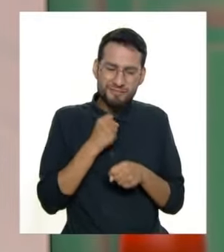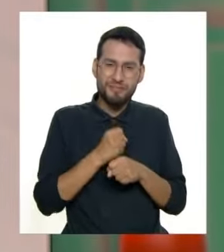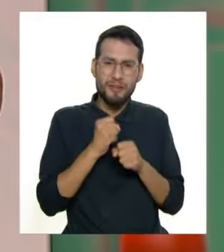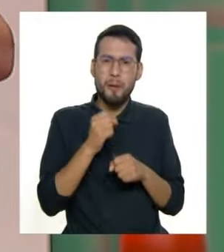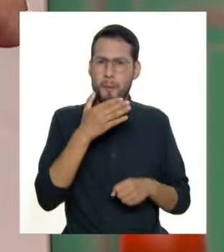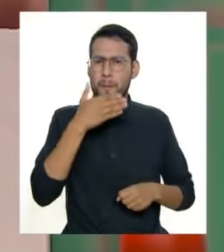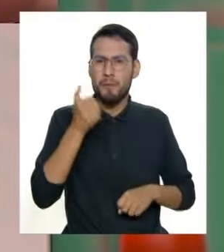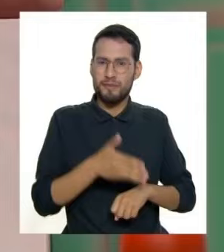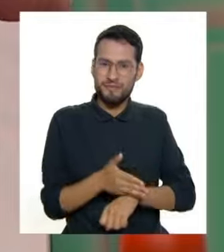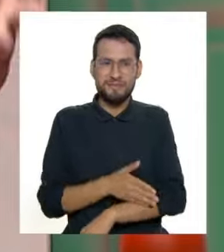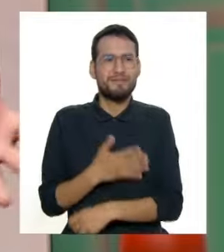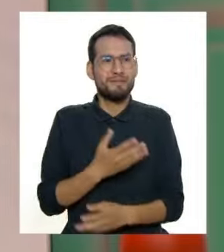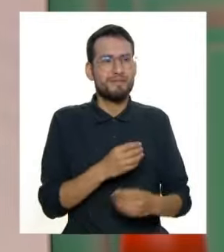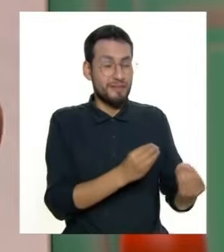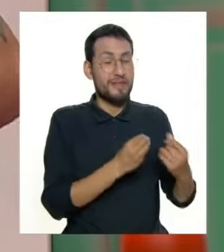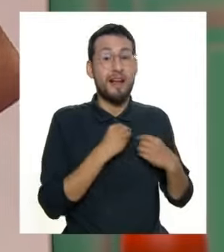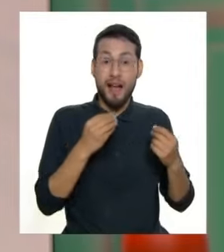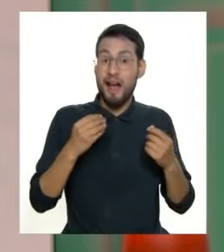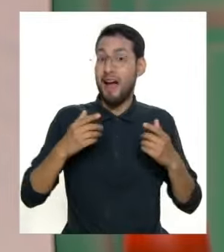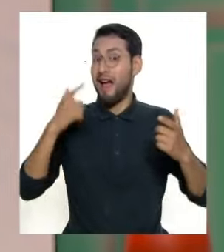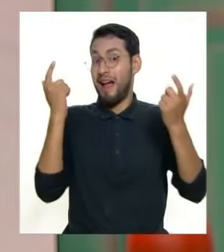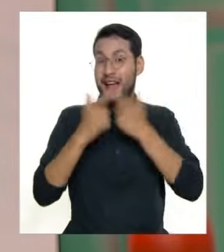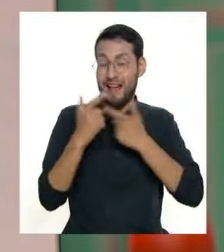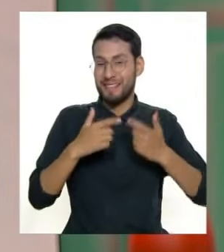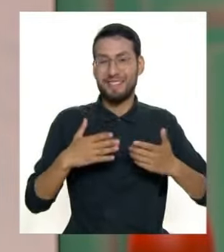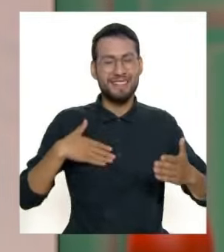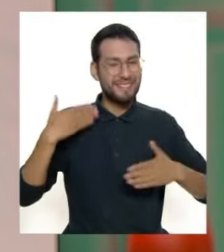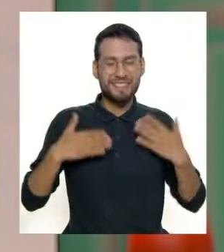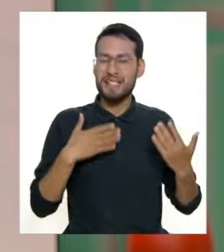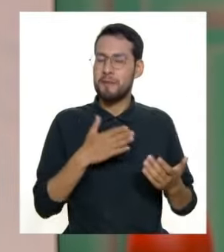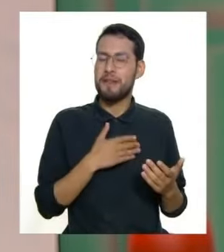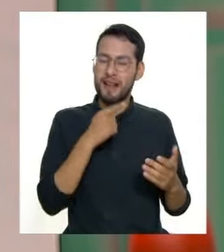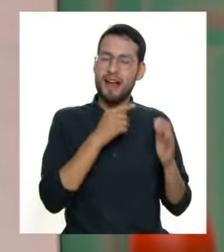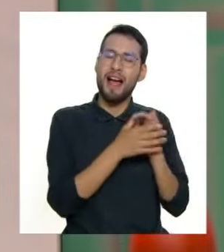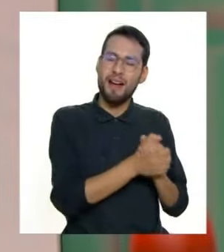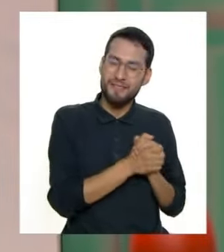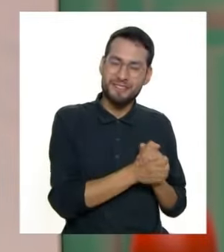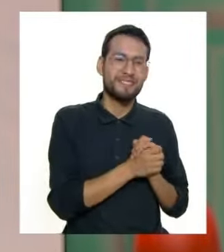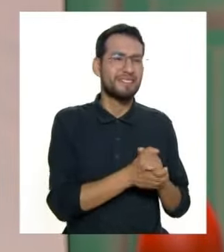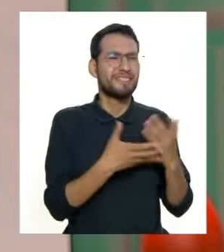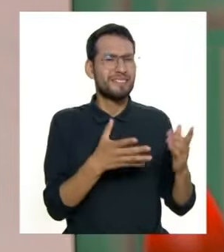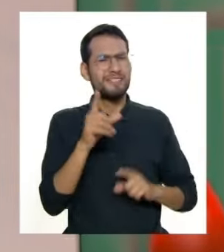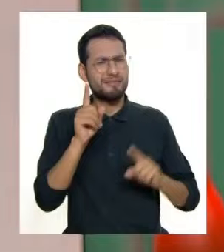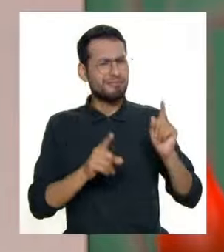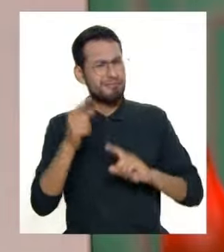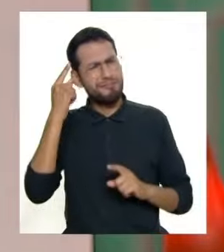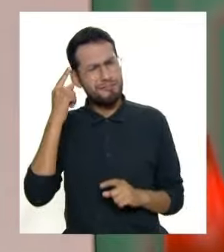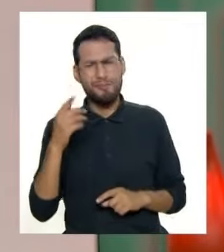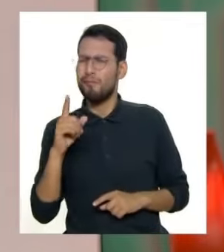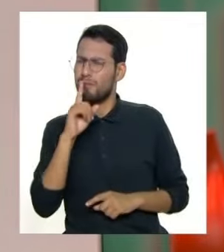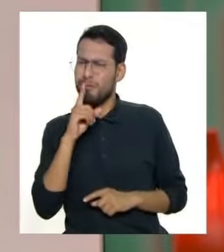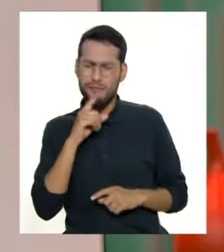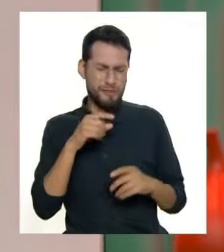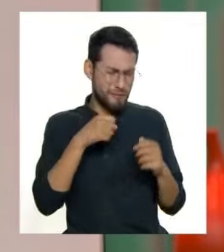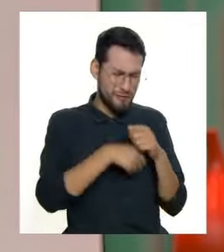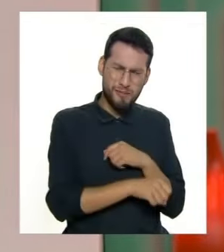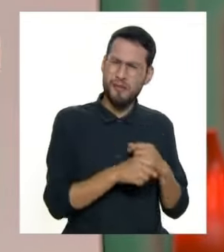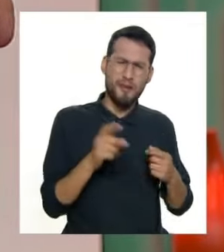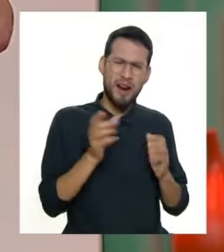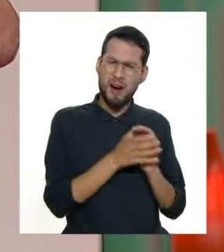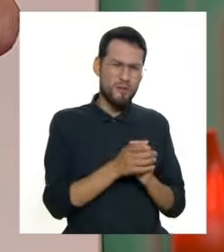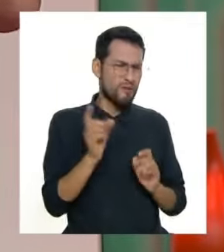mejor, me dan muchas risas porque me divierto muchísimo. Son mis amigas, aunque algunas personas dicen que no hay que ser amigos de los